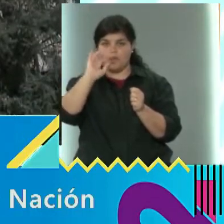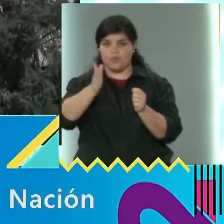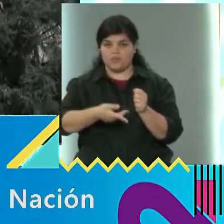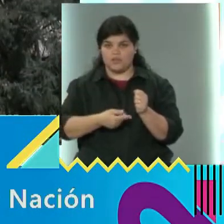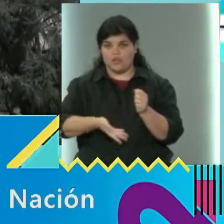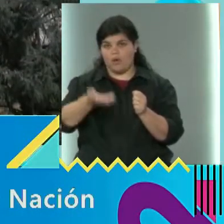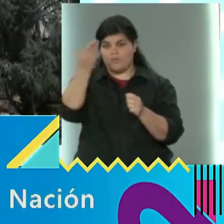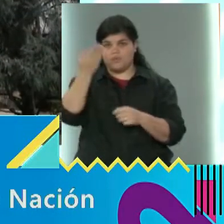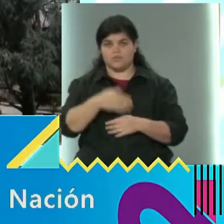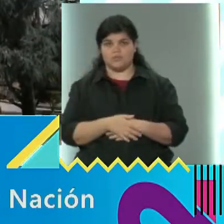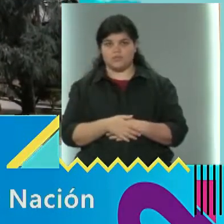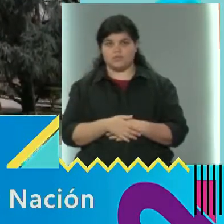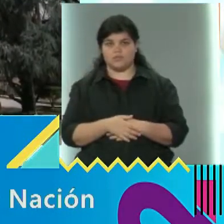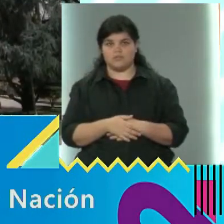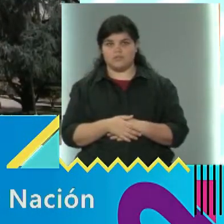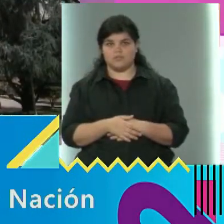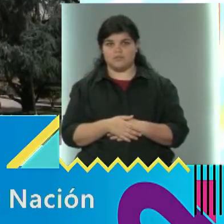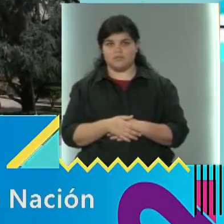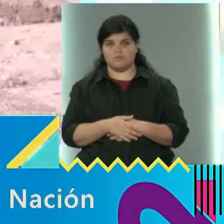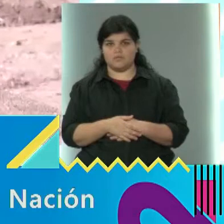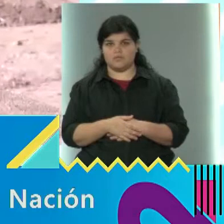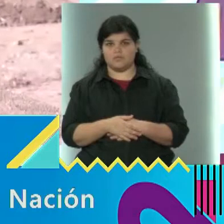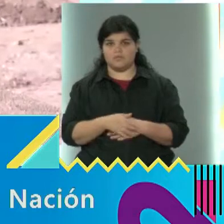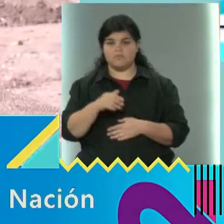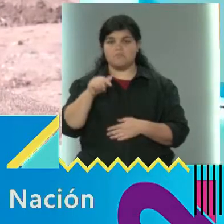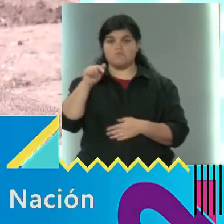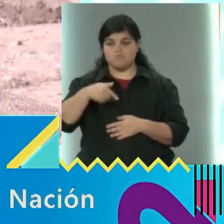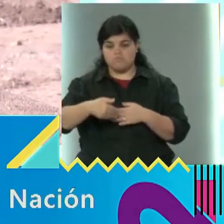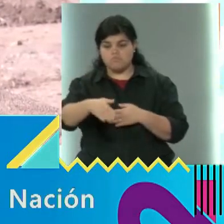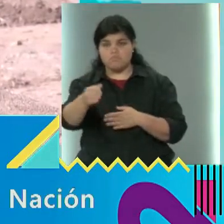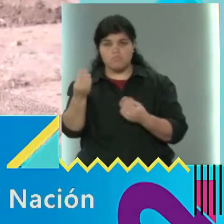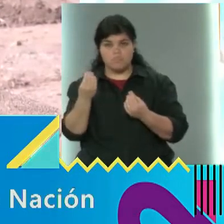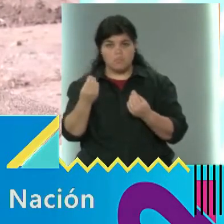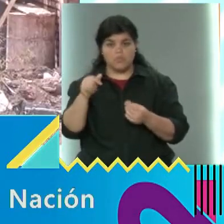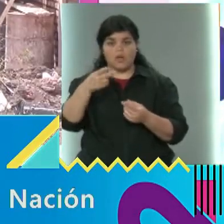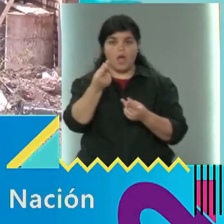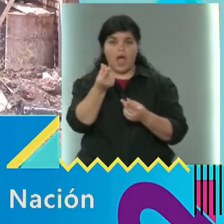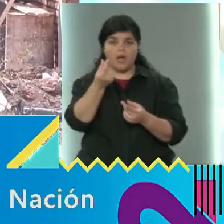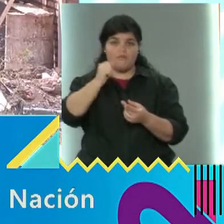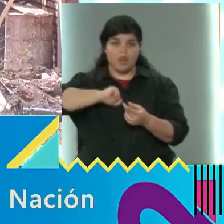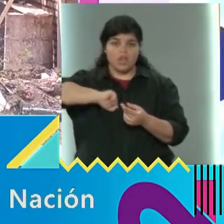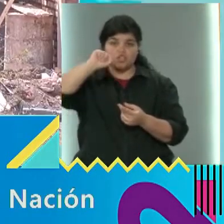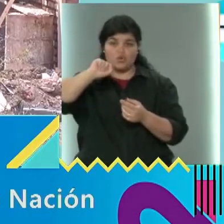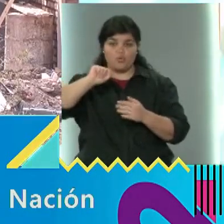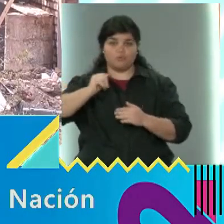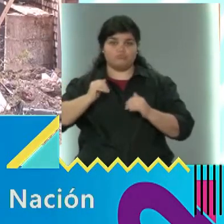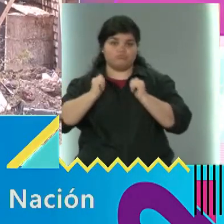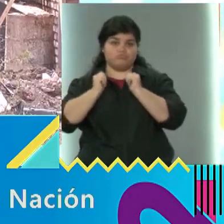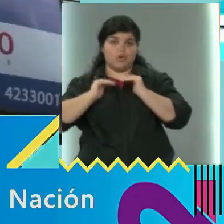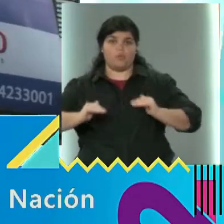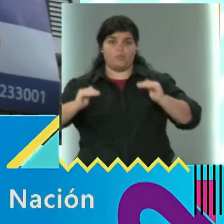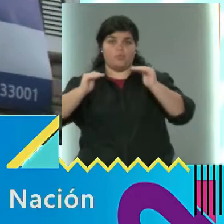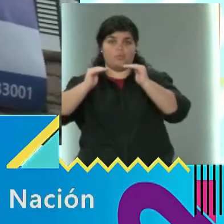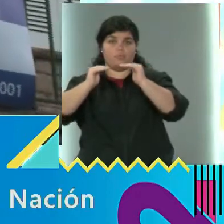que tengo así fresca para poder informar. O sea que va acompañando a la inflación, pero muchas veces no